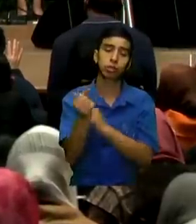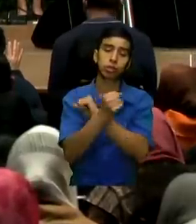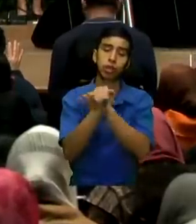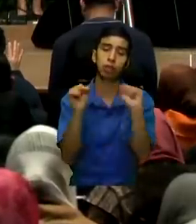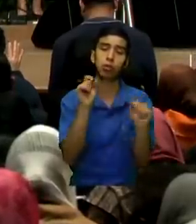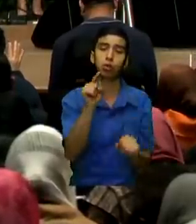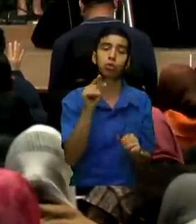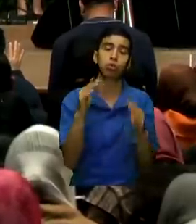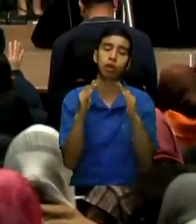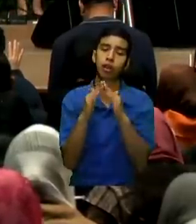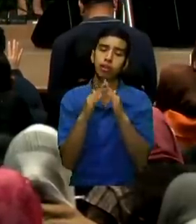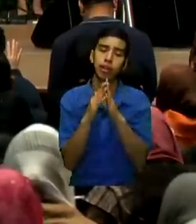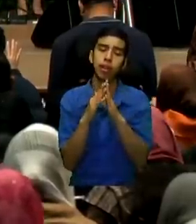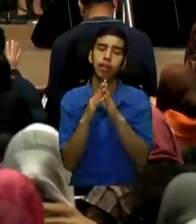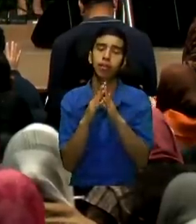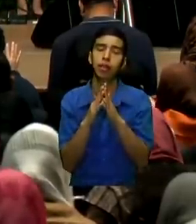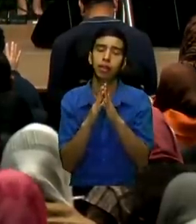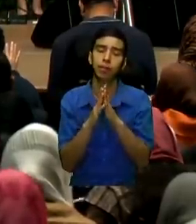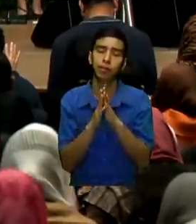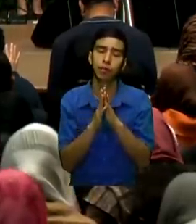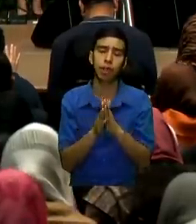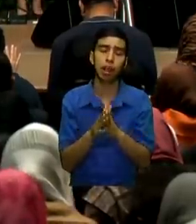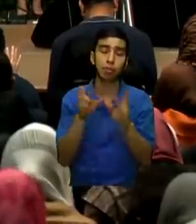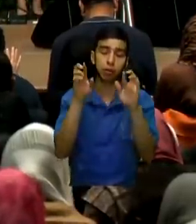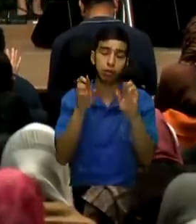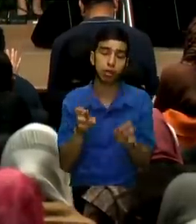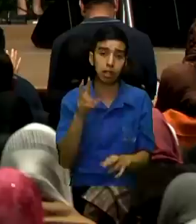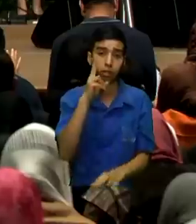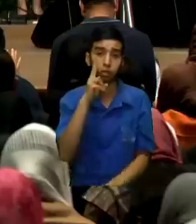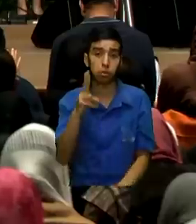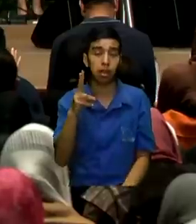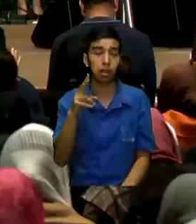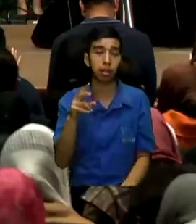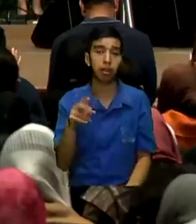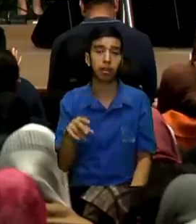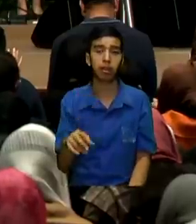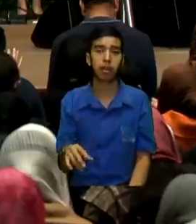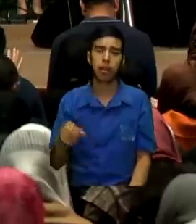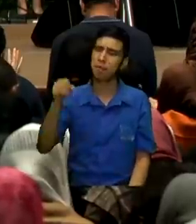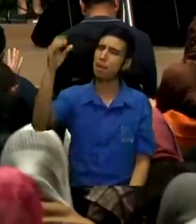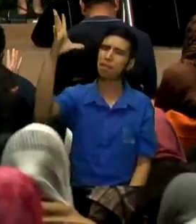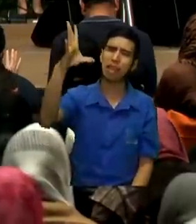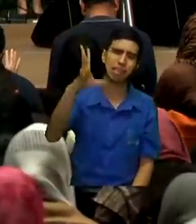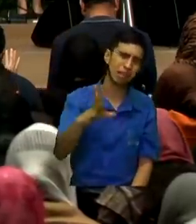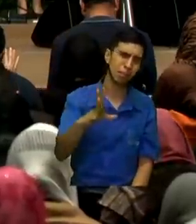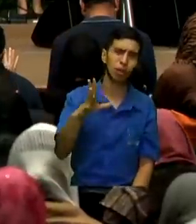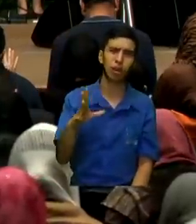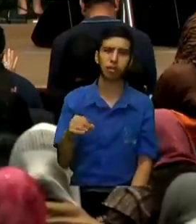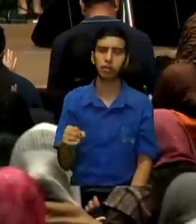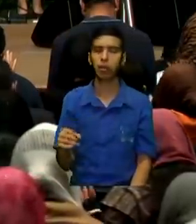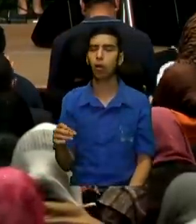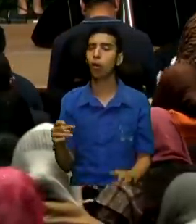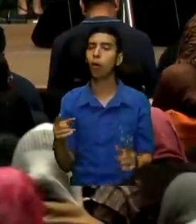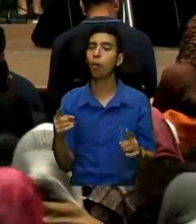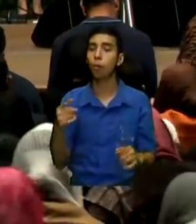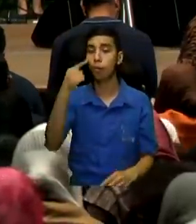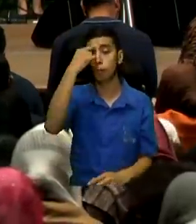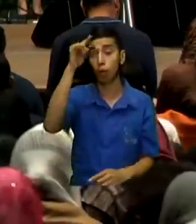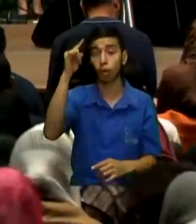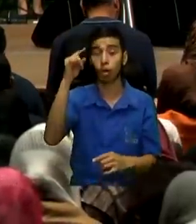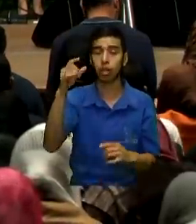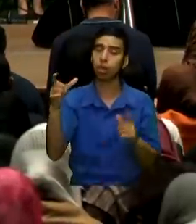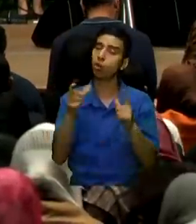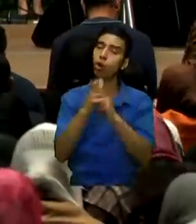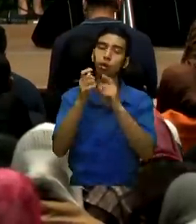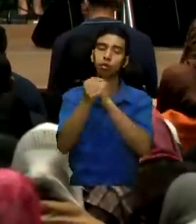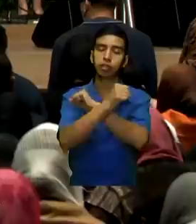nuestra voz por los diferentes medios, por favor, bendíceles también con salvación. Y